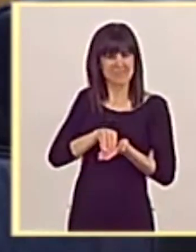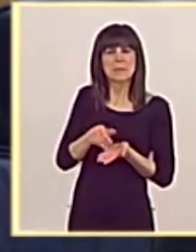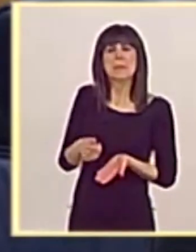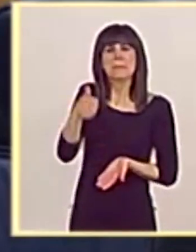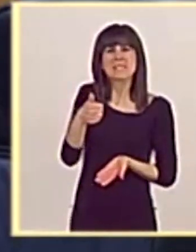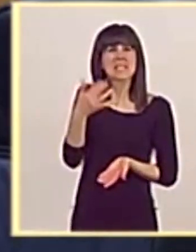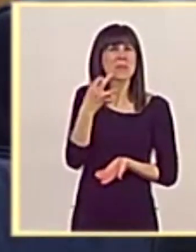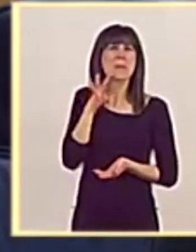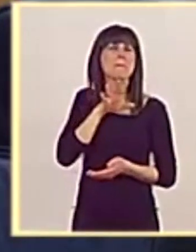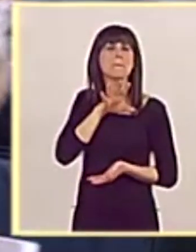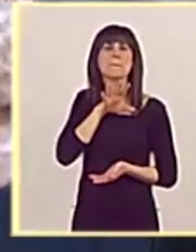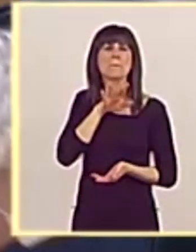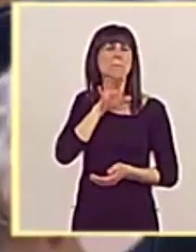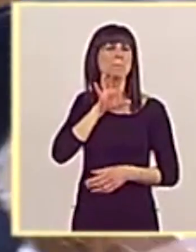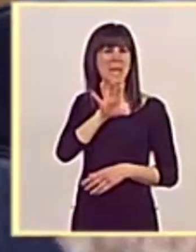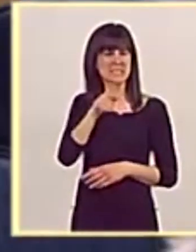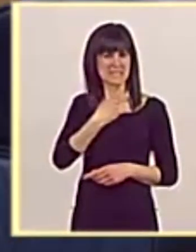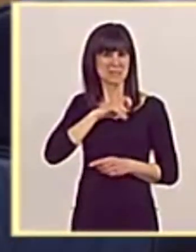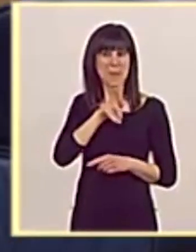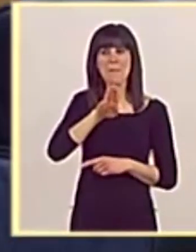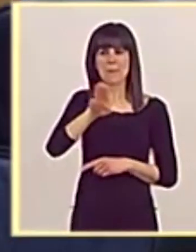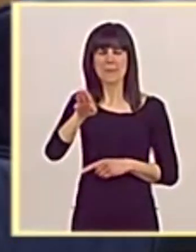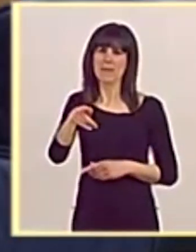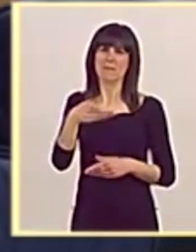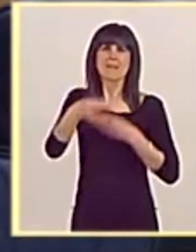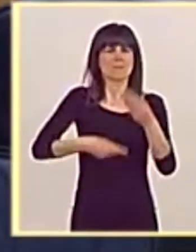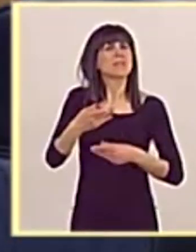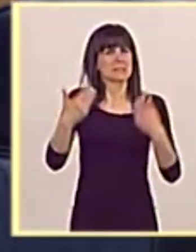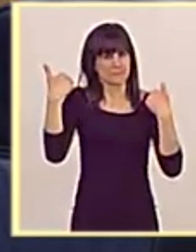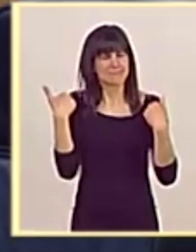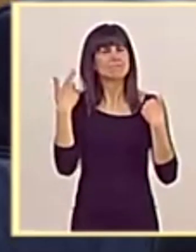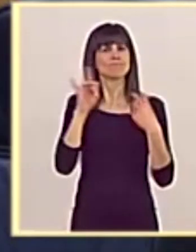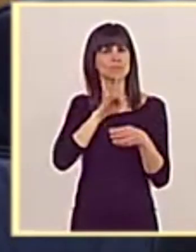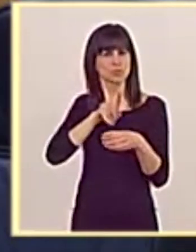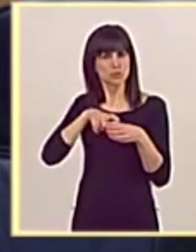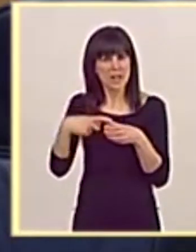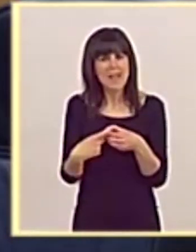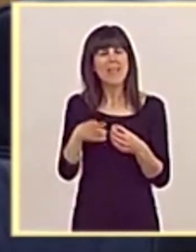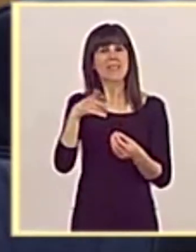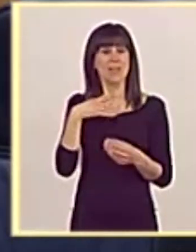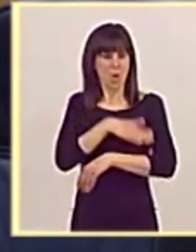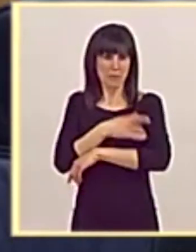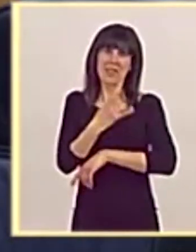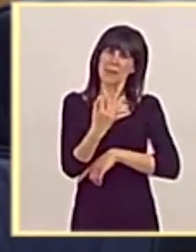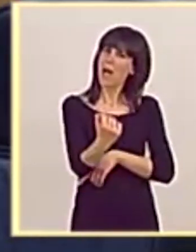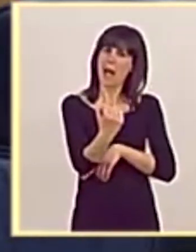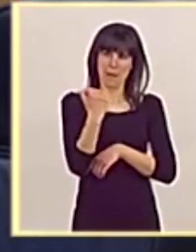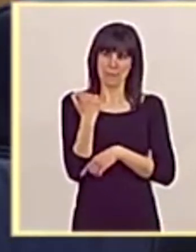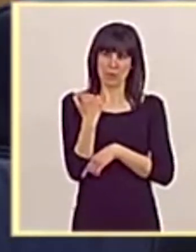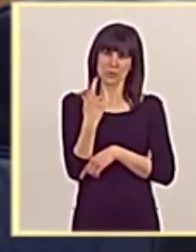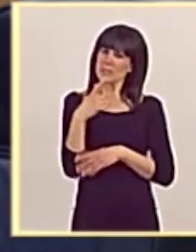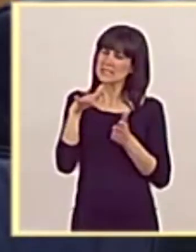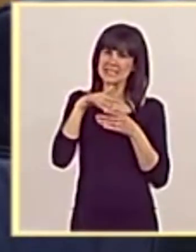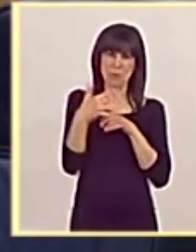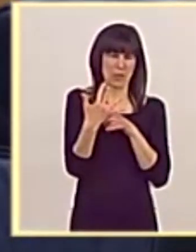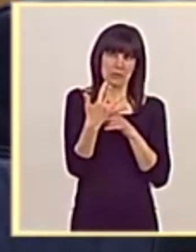que pasar en este país para que el Partido Popular actúe con responsabilidad, con solidaridad, que apoye al Gobierno ante una situación